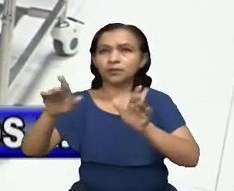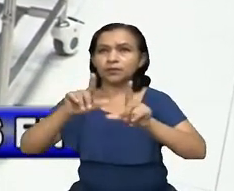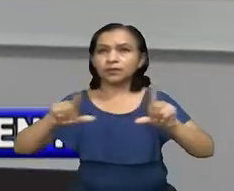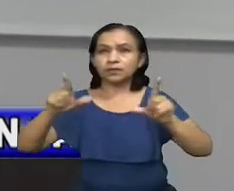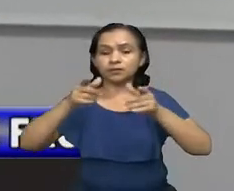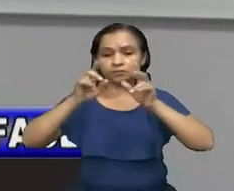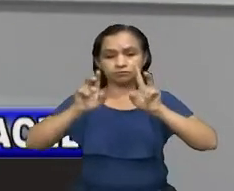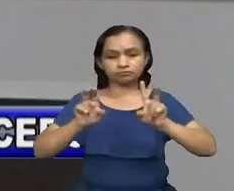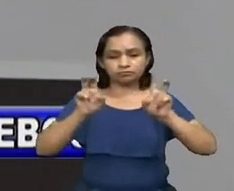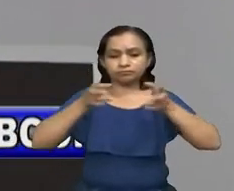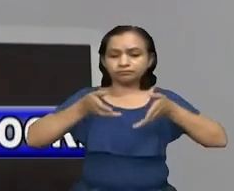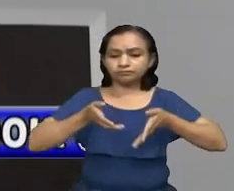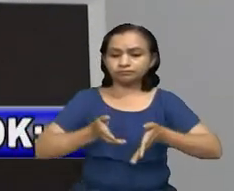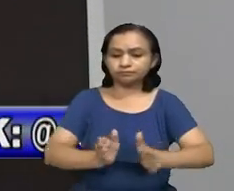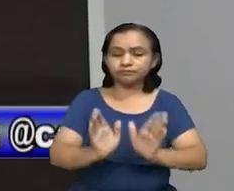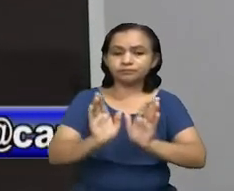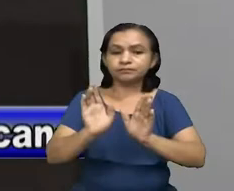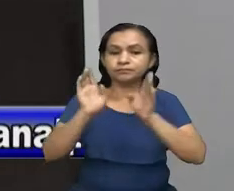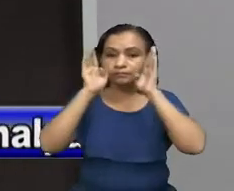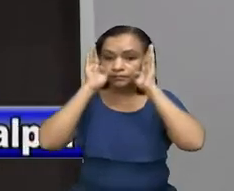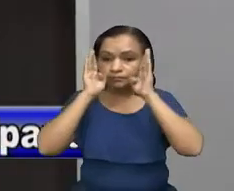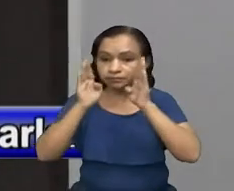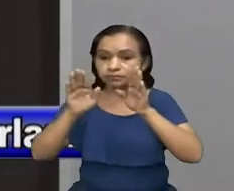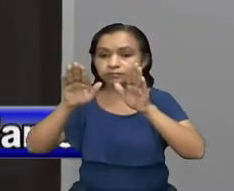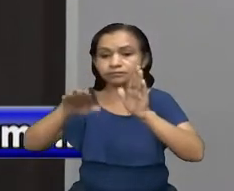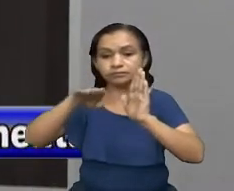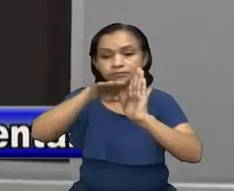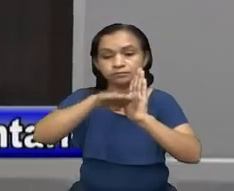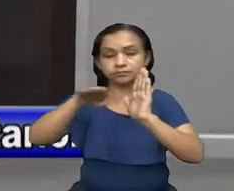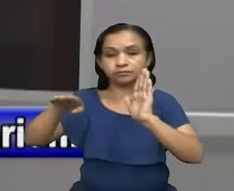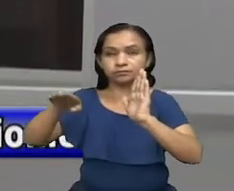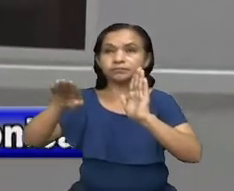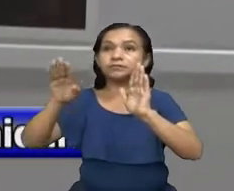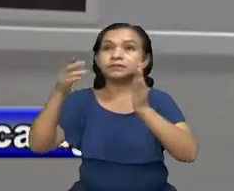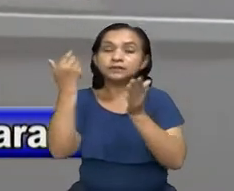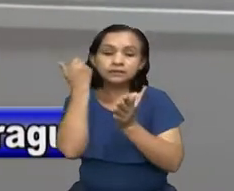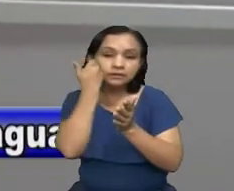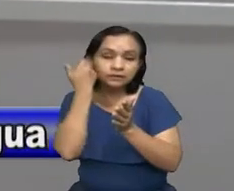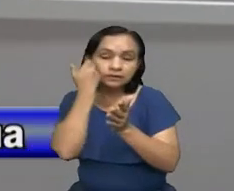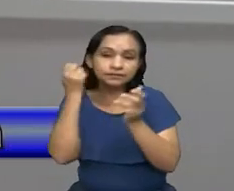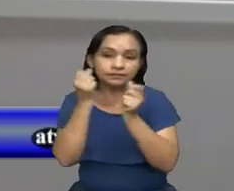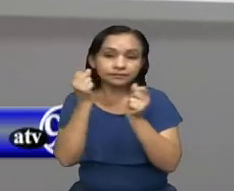y parto, un área de observación y un área de unidad febril.